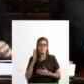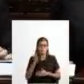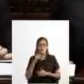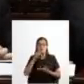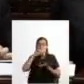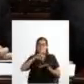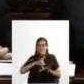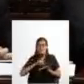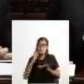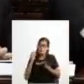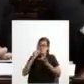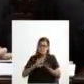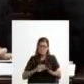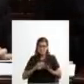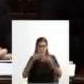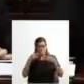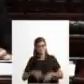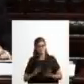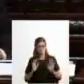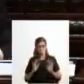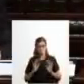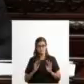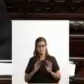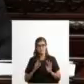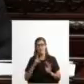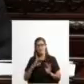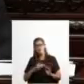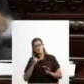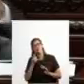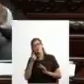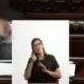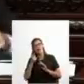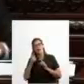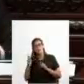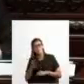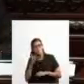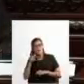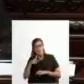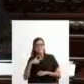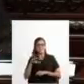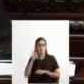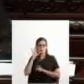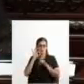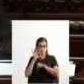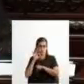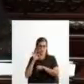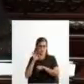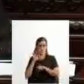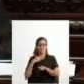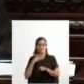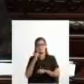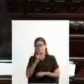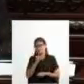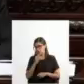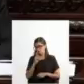Es el país que no subsidia en eficiencias a costa de la producción. Esa es nuestra opción. opción. Sin